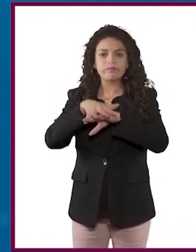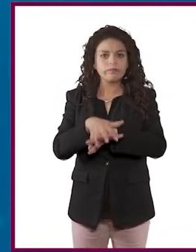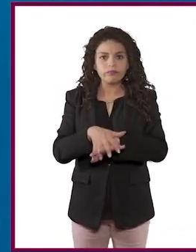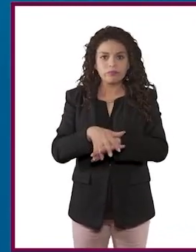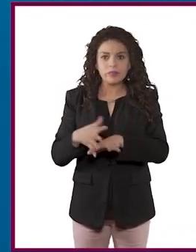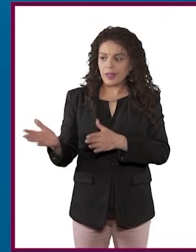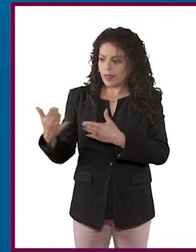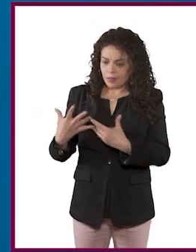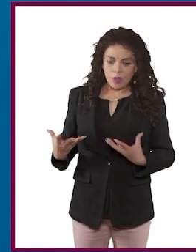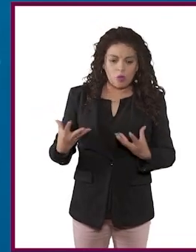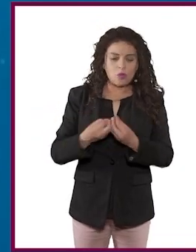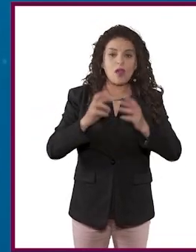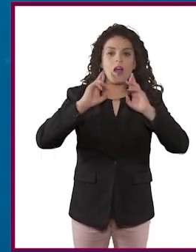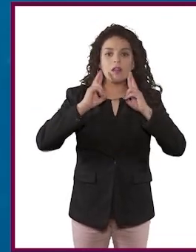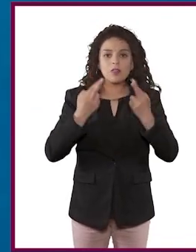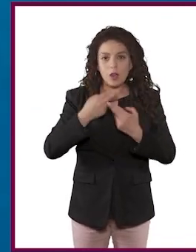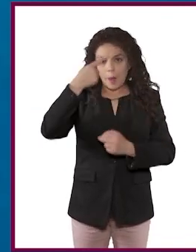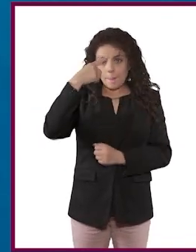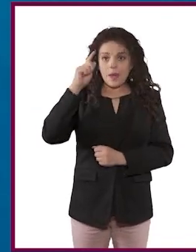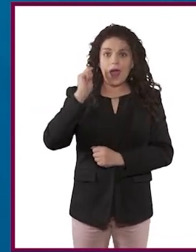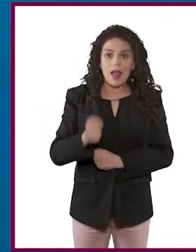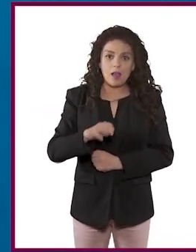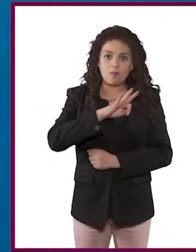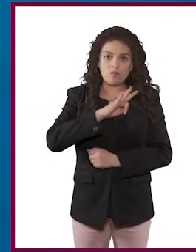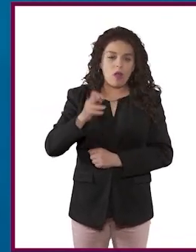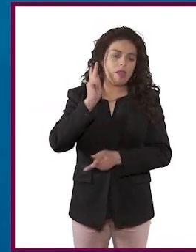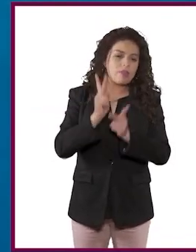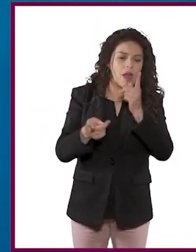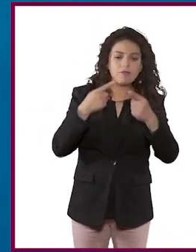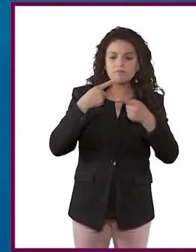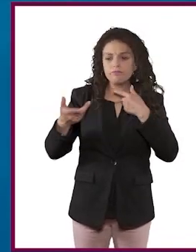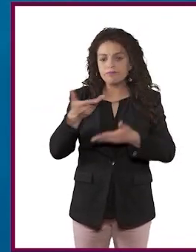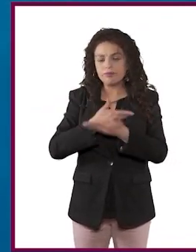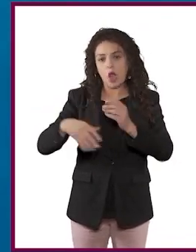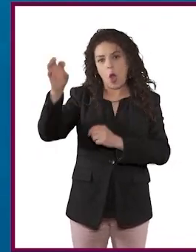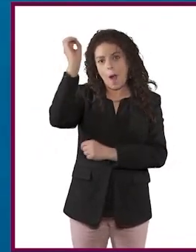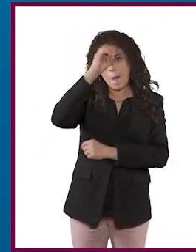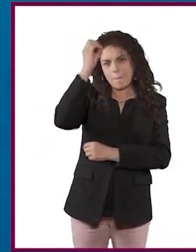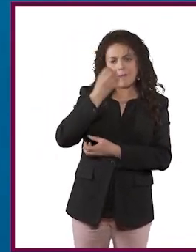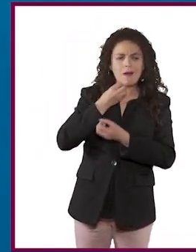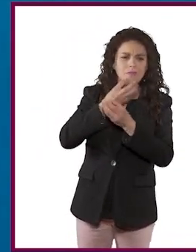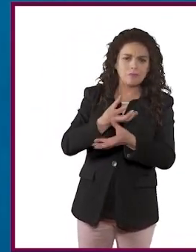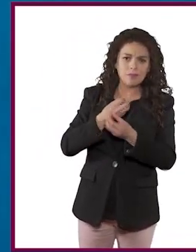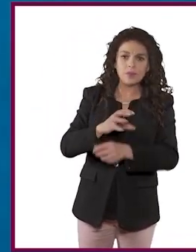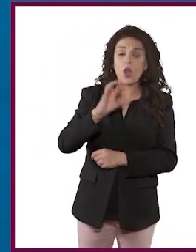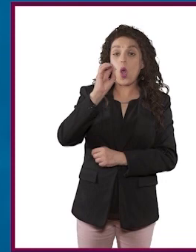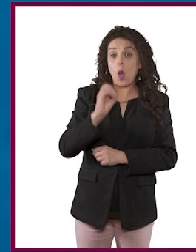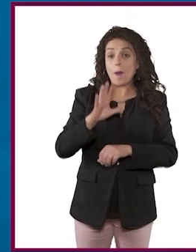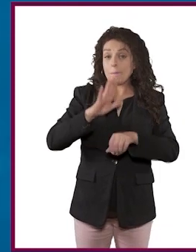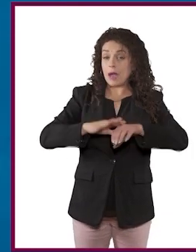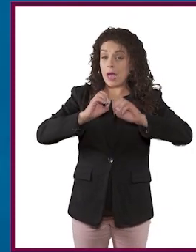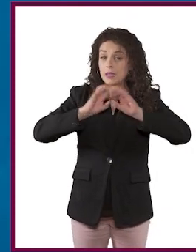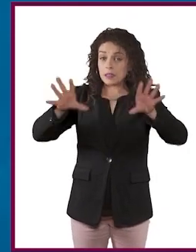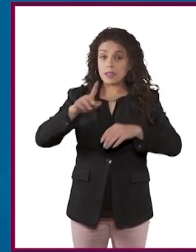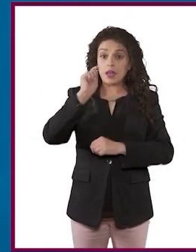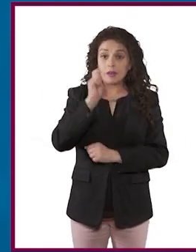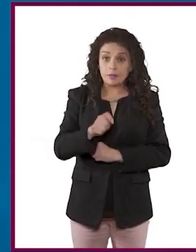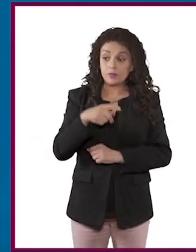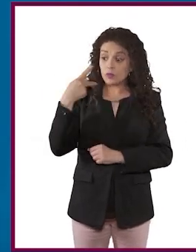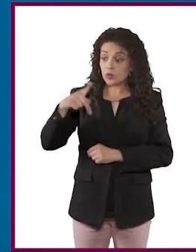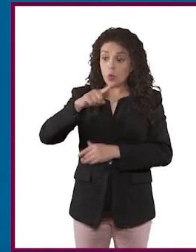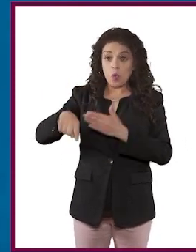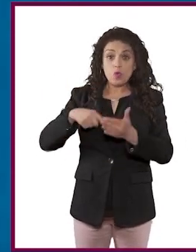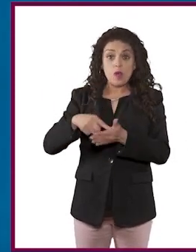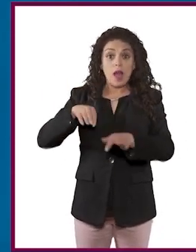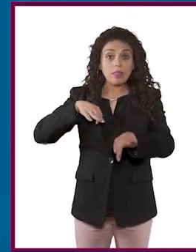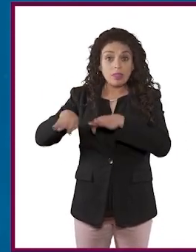que no se te integre a reuniones donde puedes tomar parte y opinar. Y más claramente, cuando el aislamiento se da en términos de